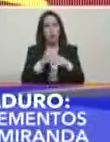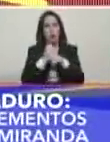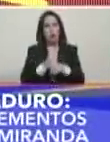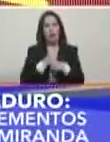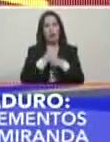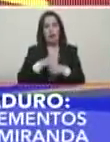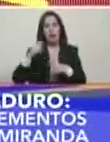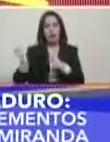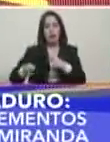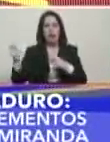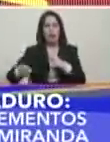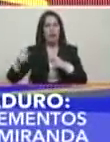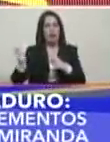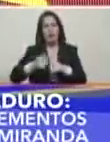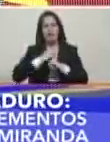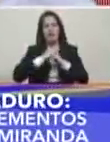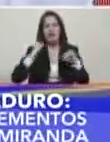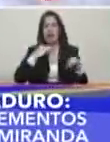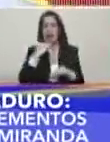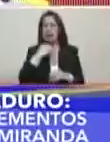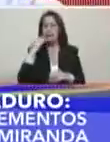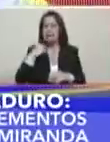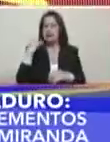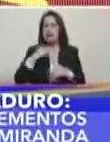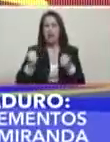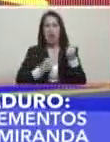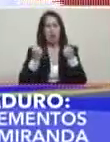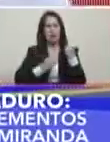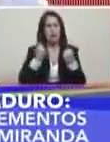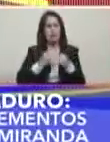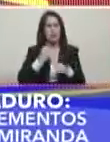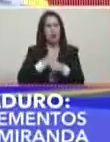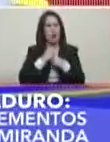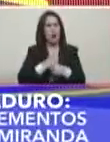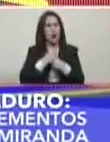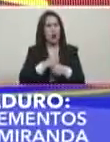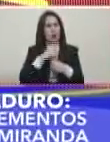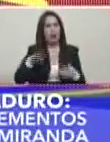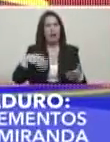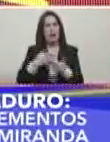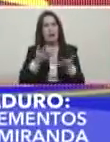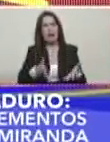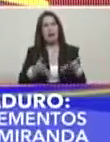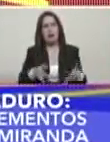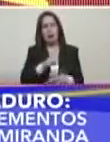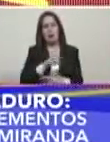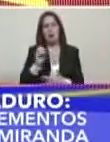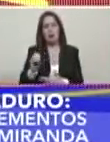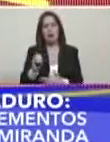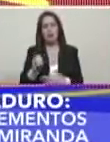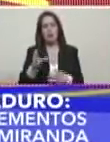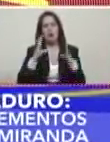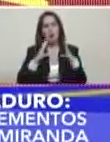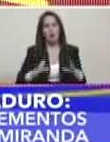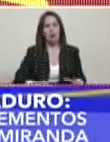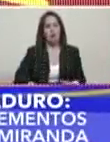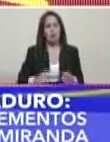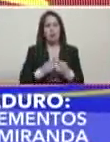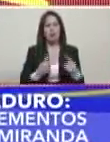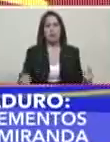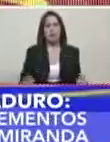dale. La recta final, se desprende el potro Venezuela, gana el potro por 10 cuerpos de